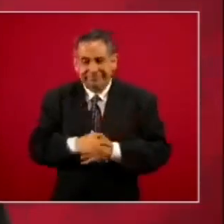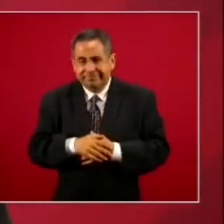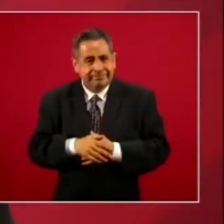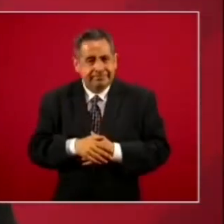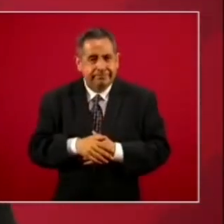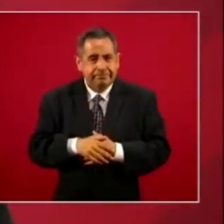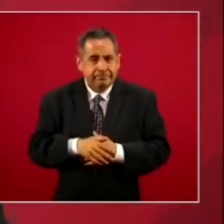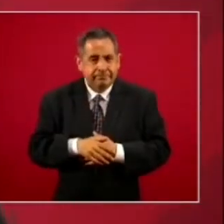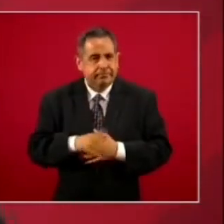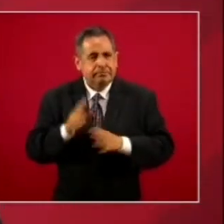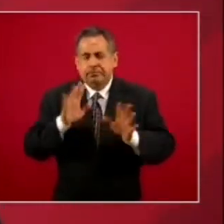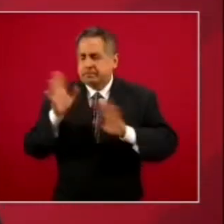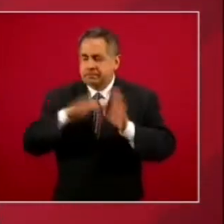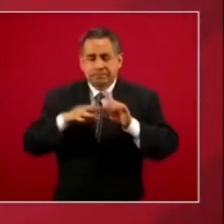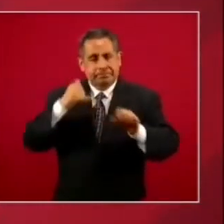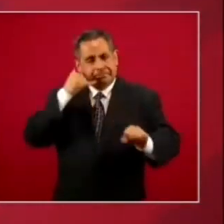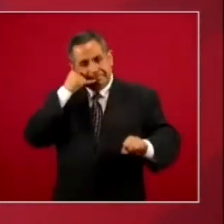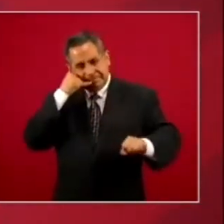Y hablé